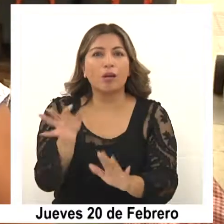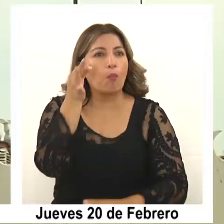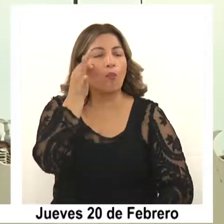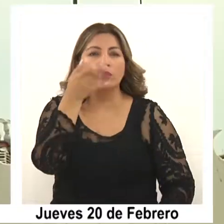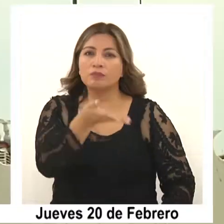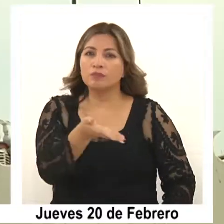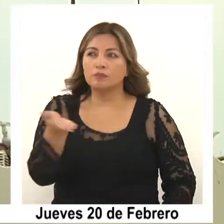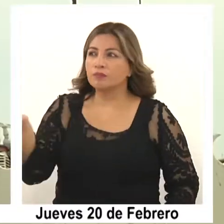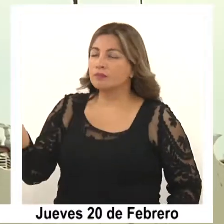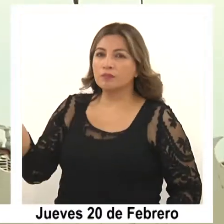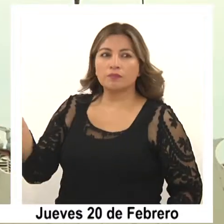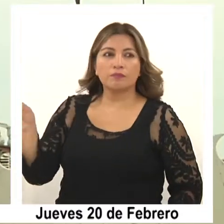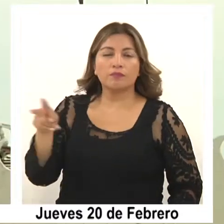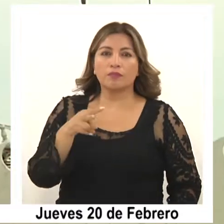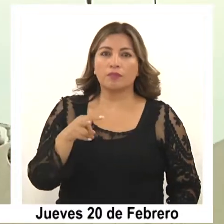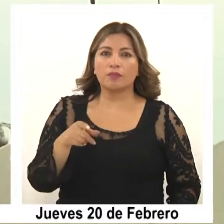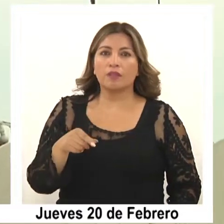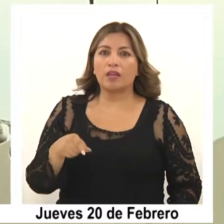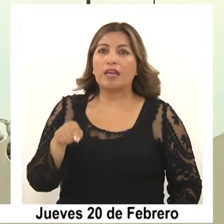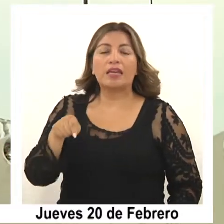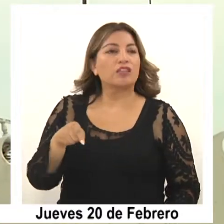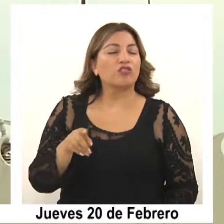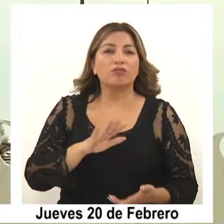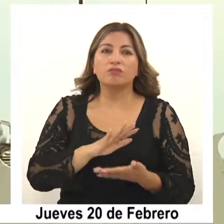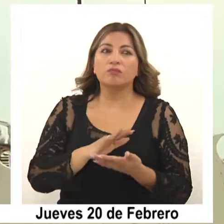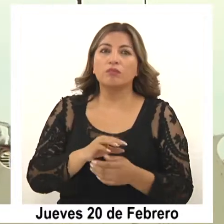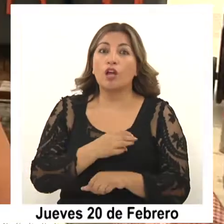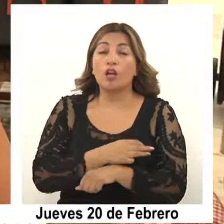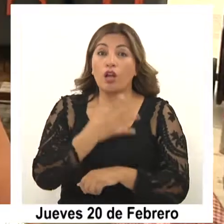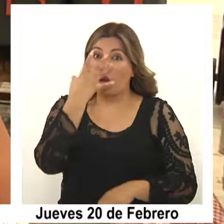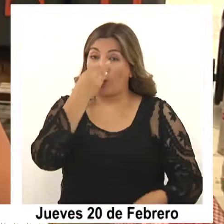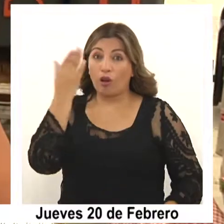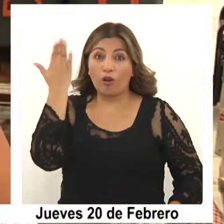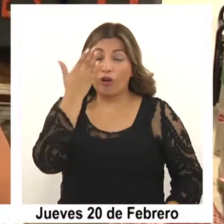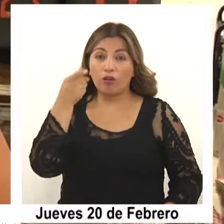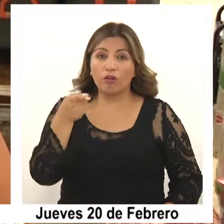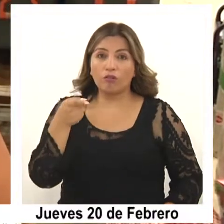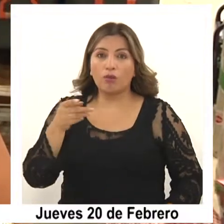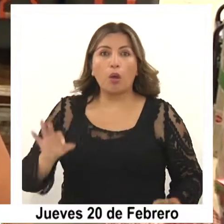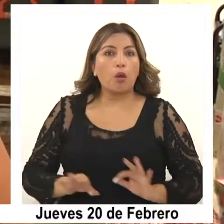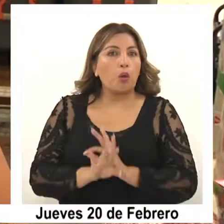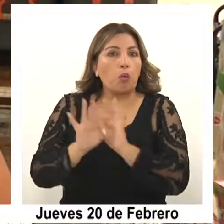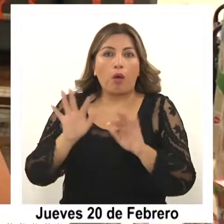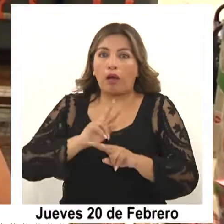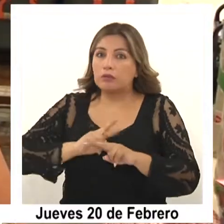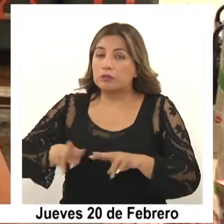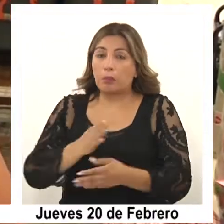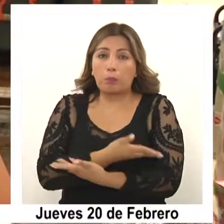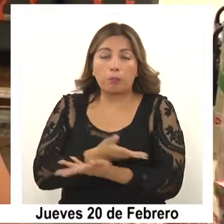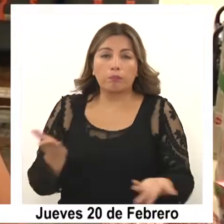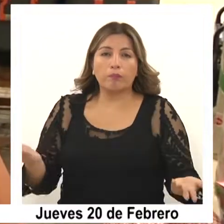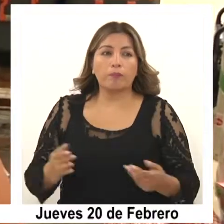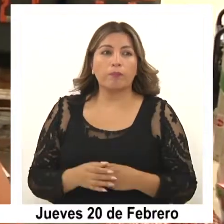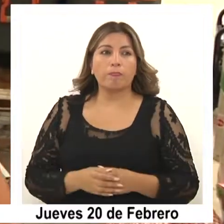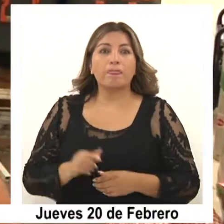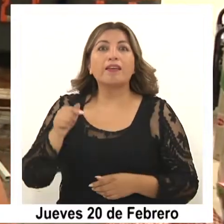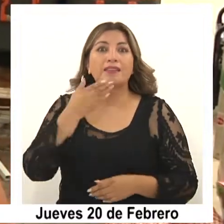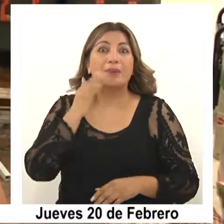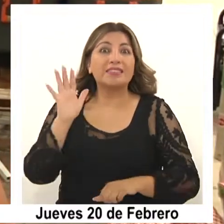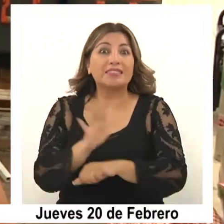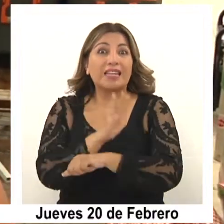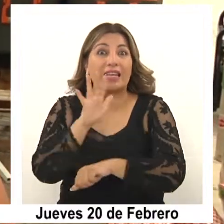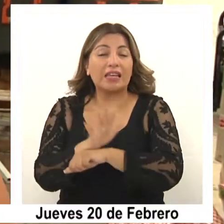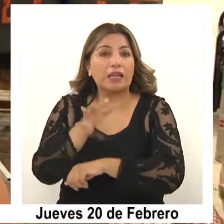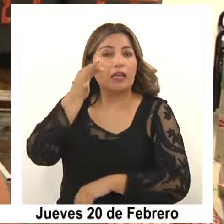altos turistas, y se dijo que iban a funcionar los lobos con cine, pero nunca llegó a funcionar. Ah, ¿como cine? Sí,